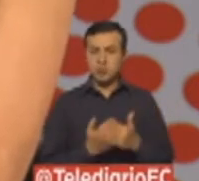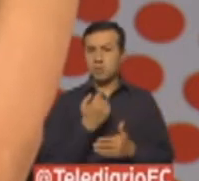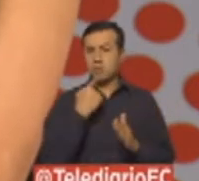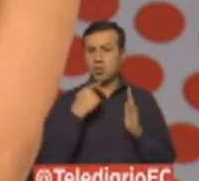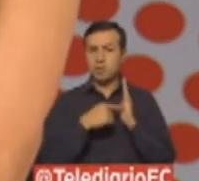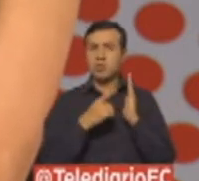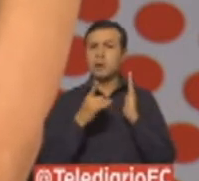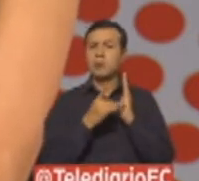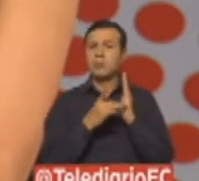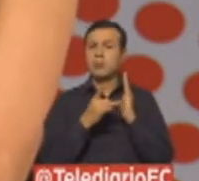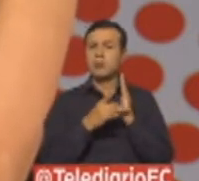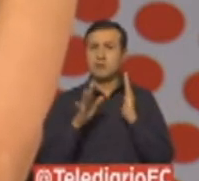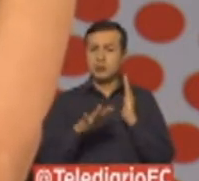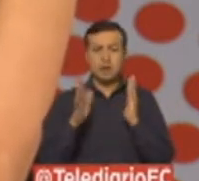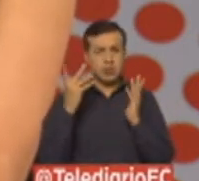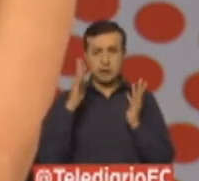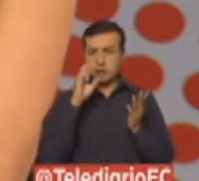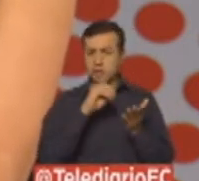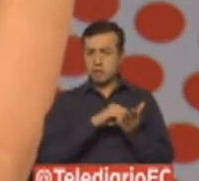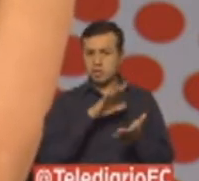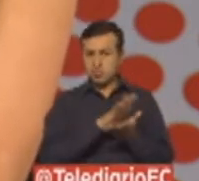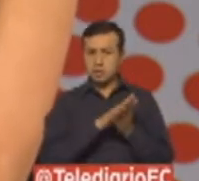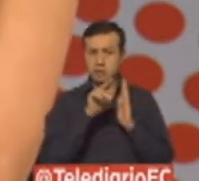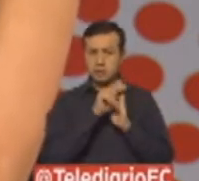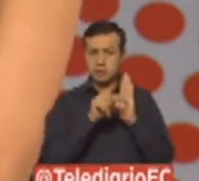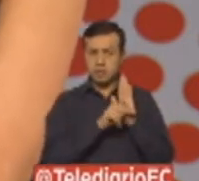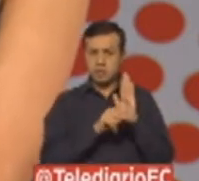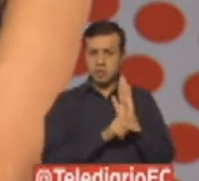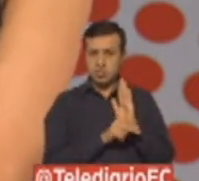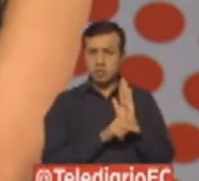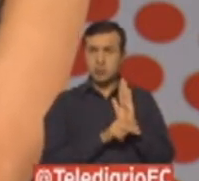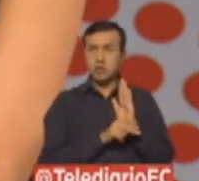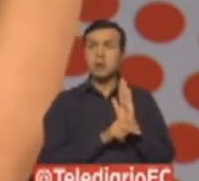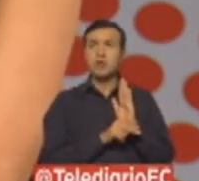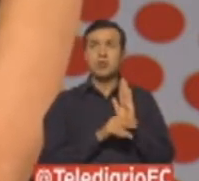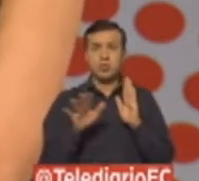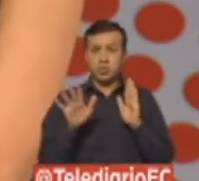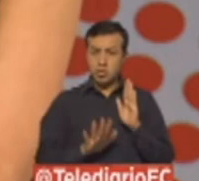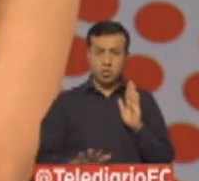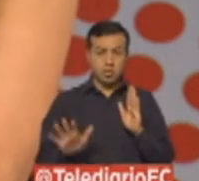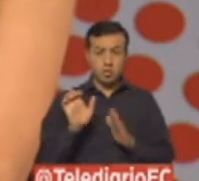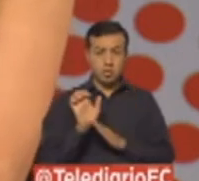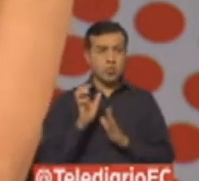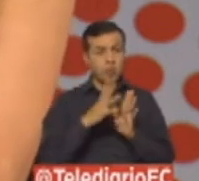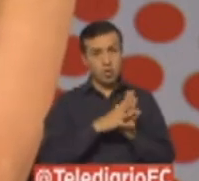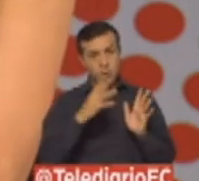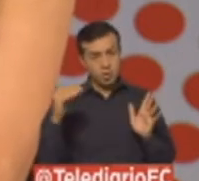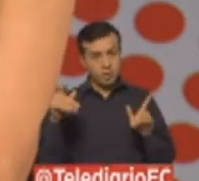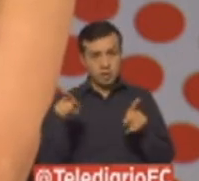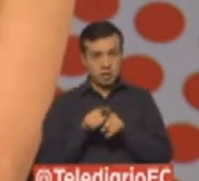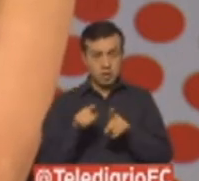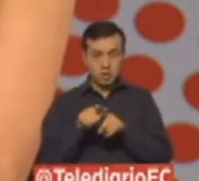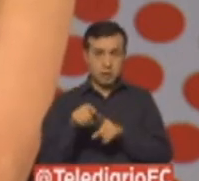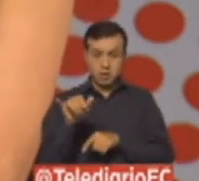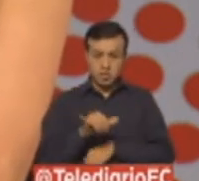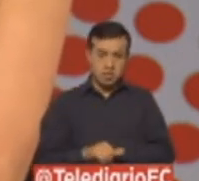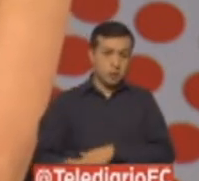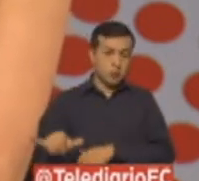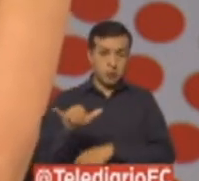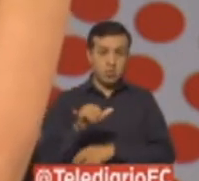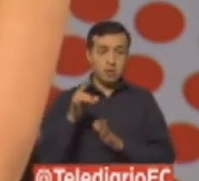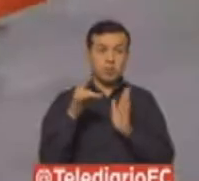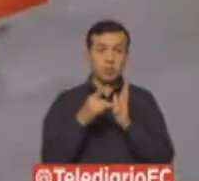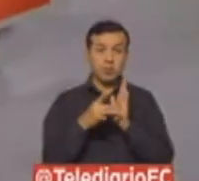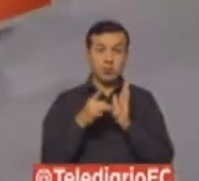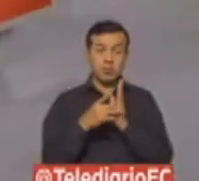tema de los plásticos por ejemplo allá ya está normado existe la posibilidad que a nivel nacional se pueda normar también el uso